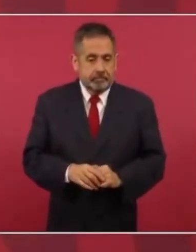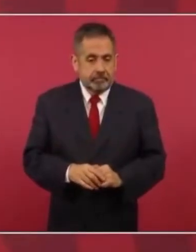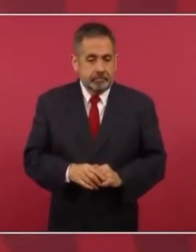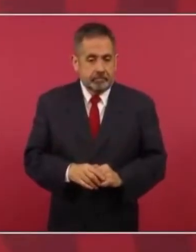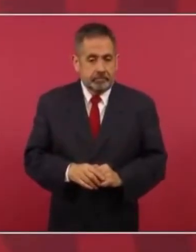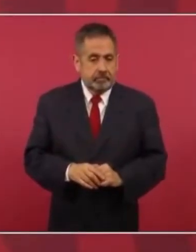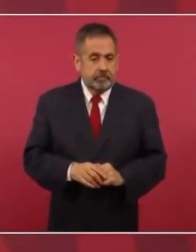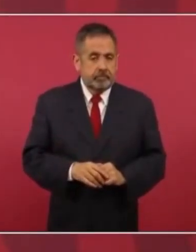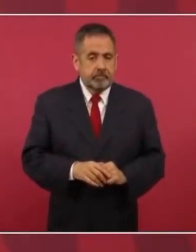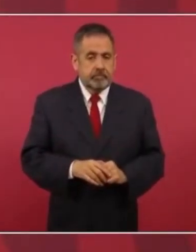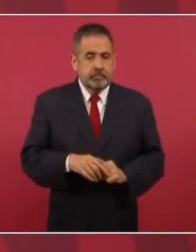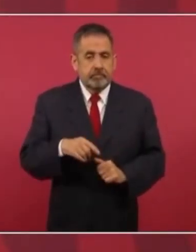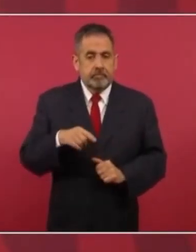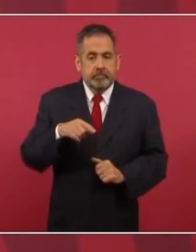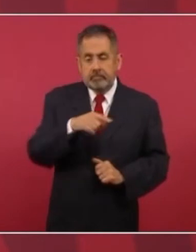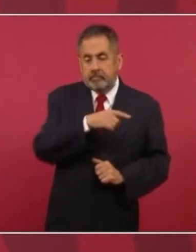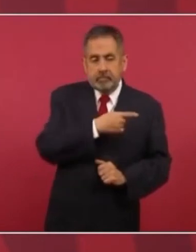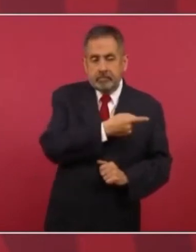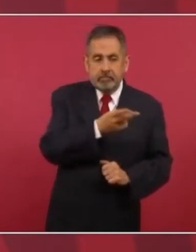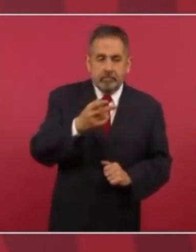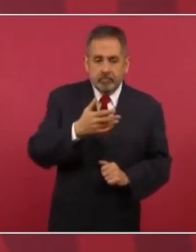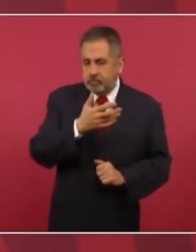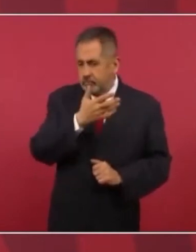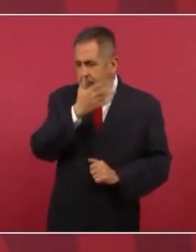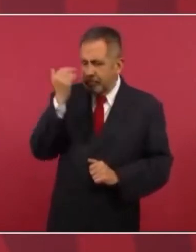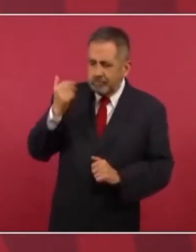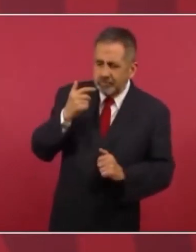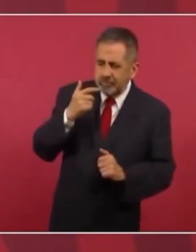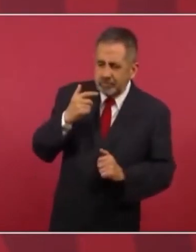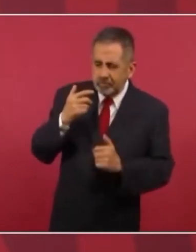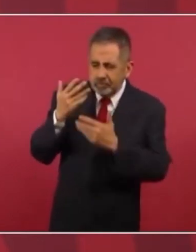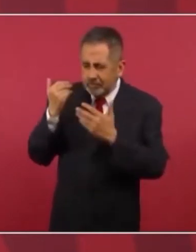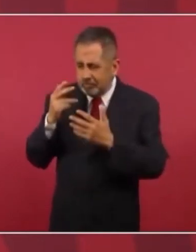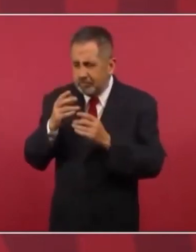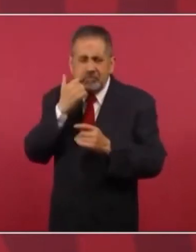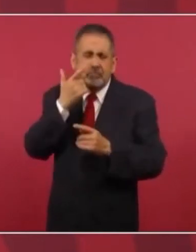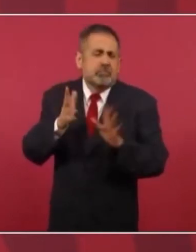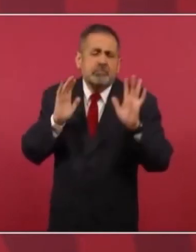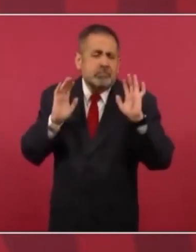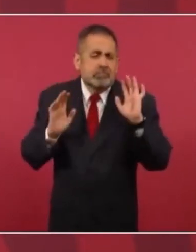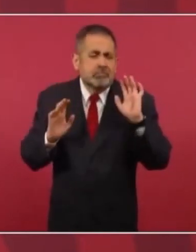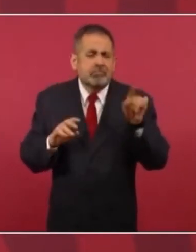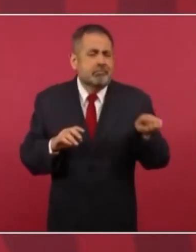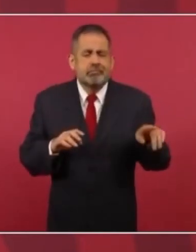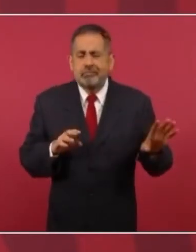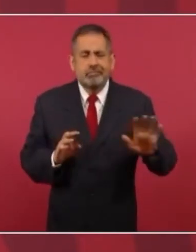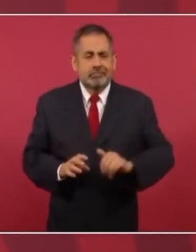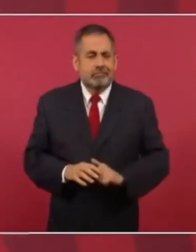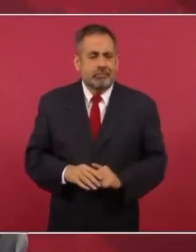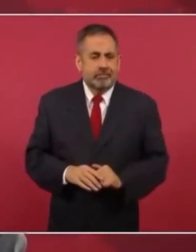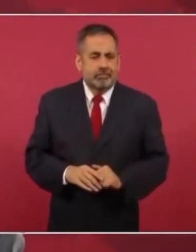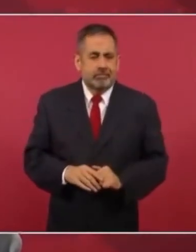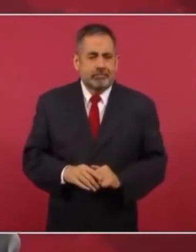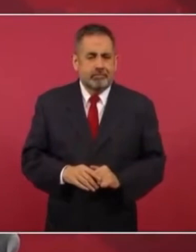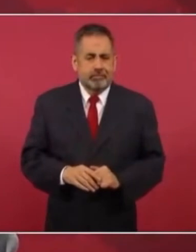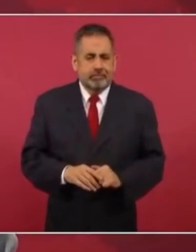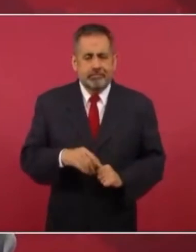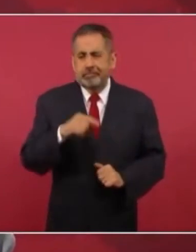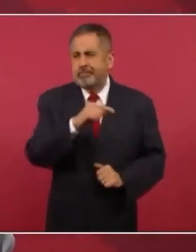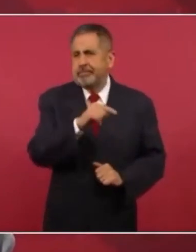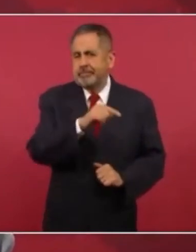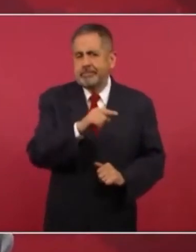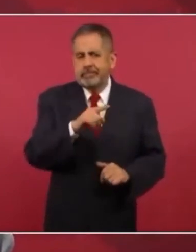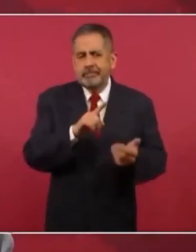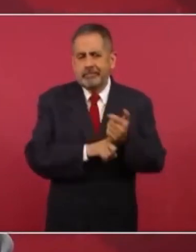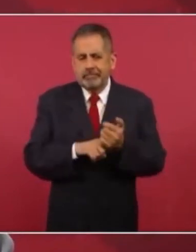no conocían el proyecto o no querían. Es un asunto más que nada